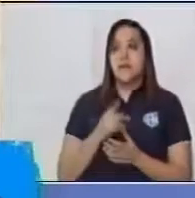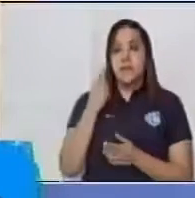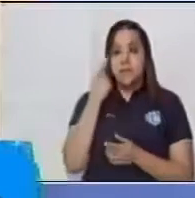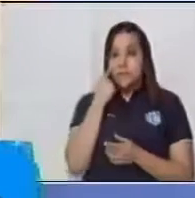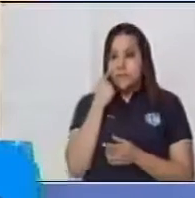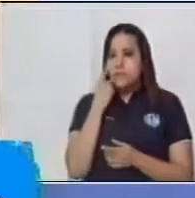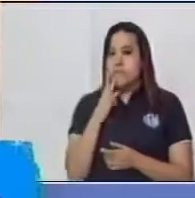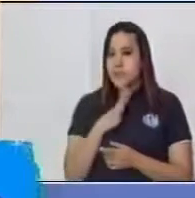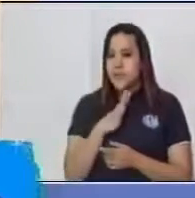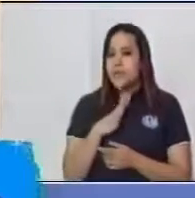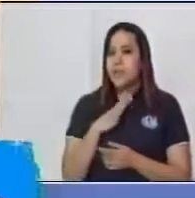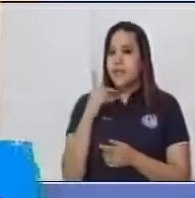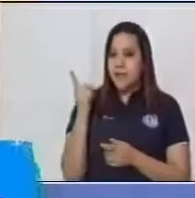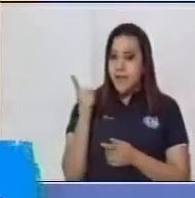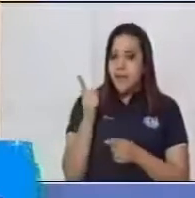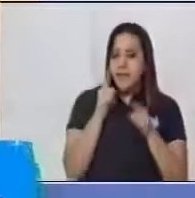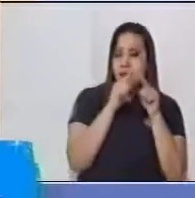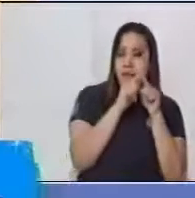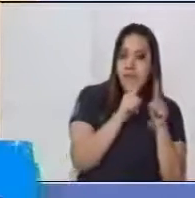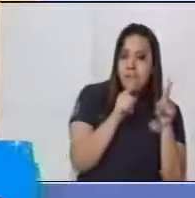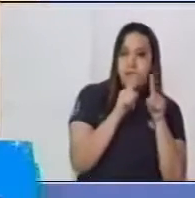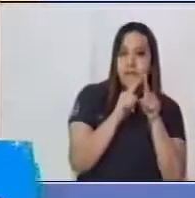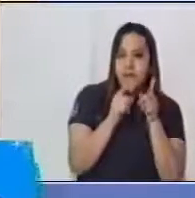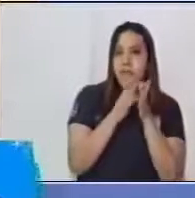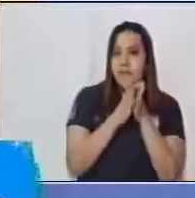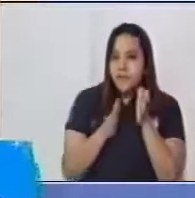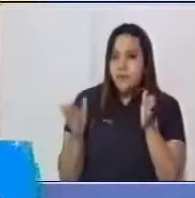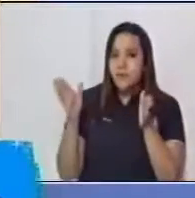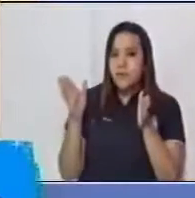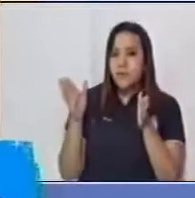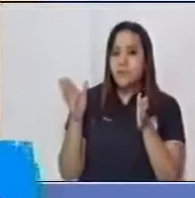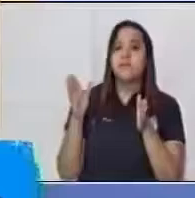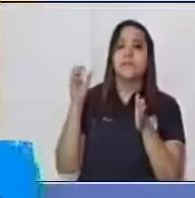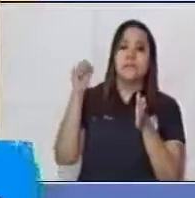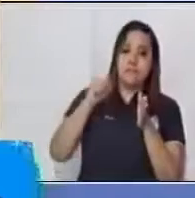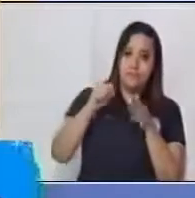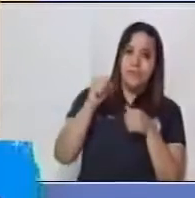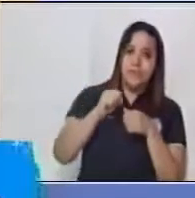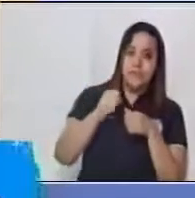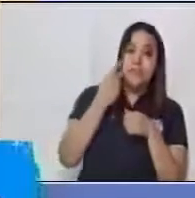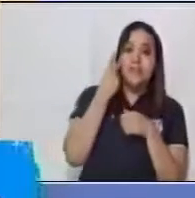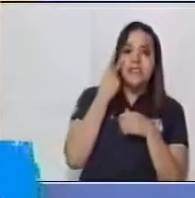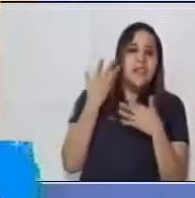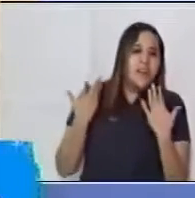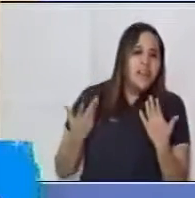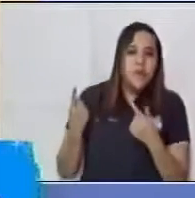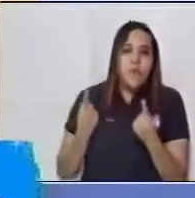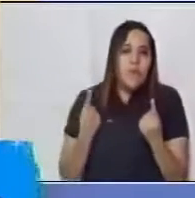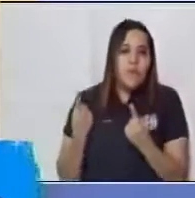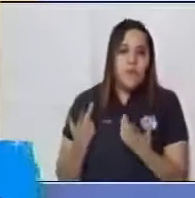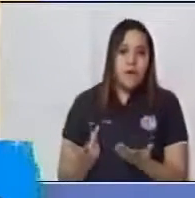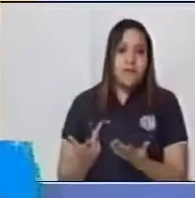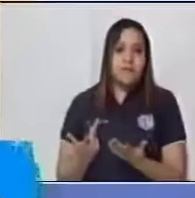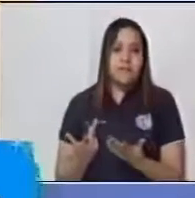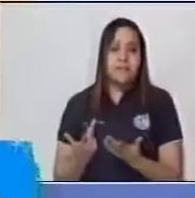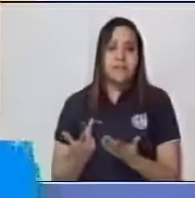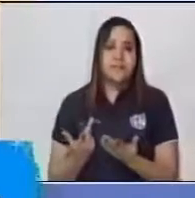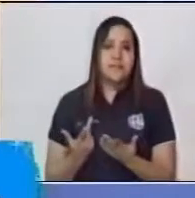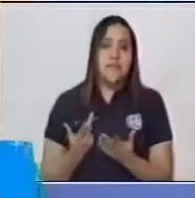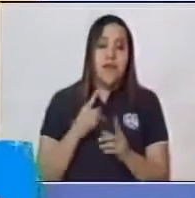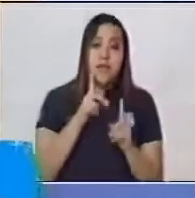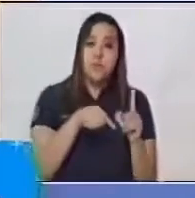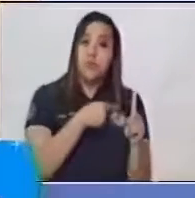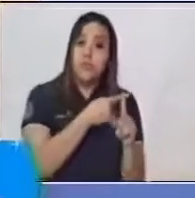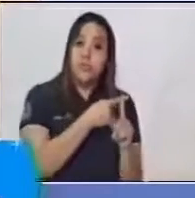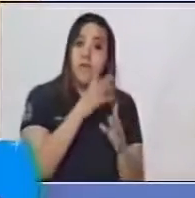¿Tiene esta sucesión un diferencial constante? Sí. ¿Cuál es el valor? ¿Es positivo